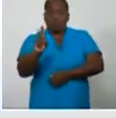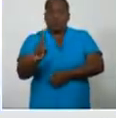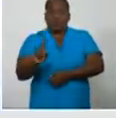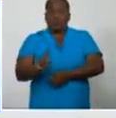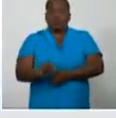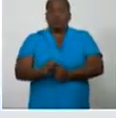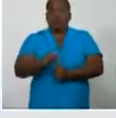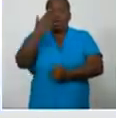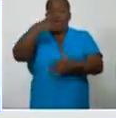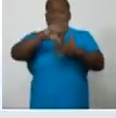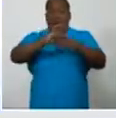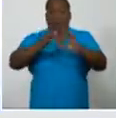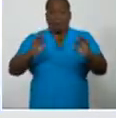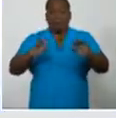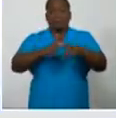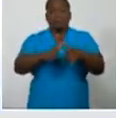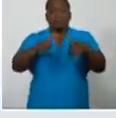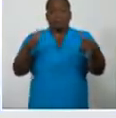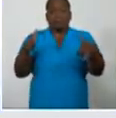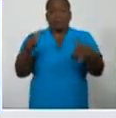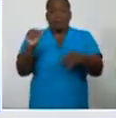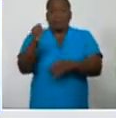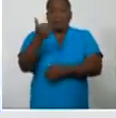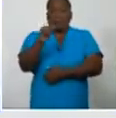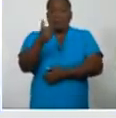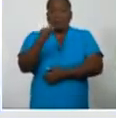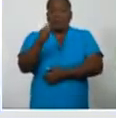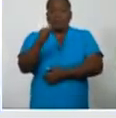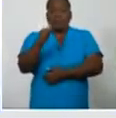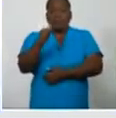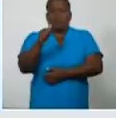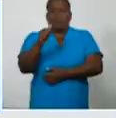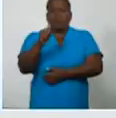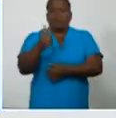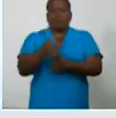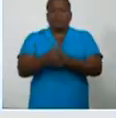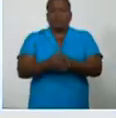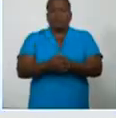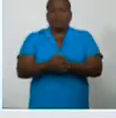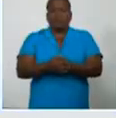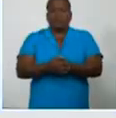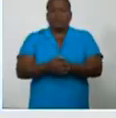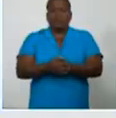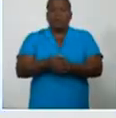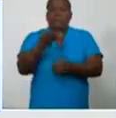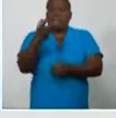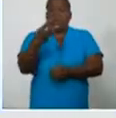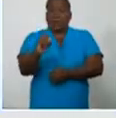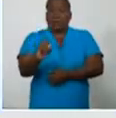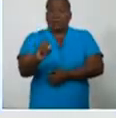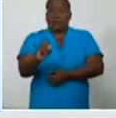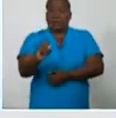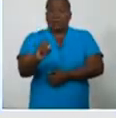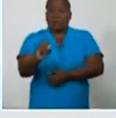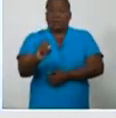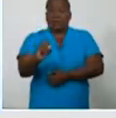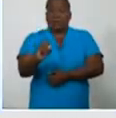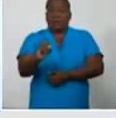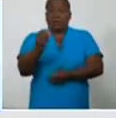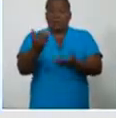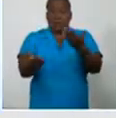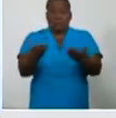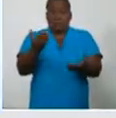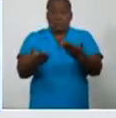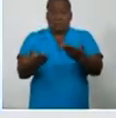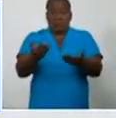Artemisa incrementa en 10 el número de casos confirmados ayer, 20 en comparación con el día